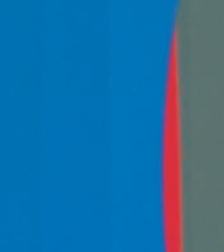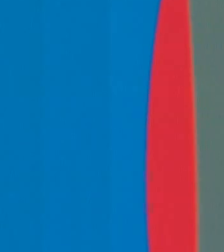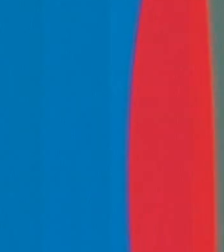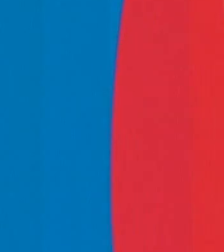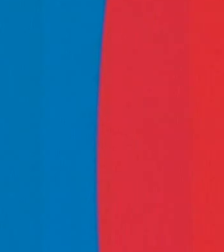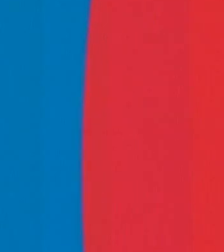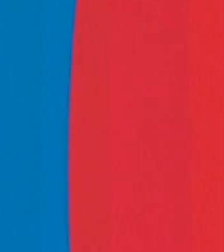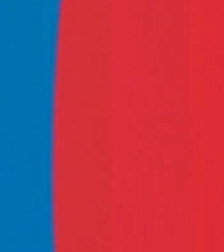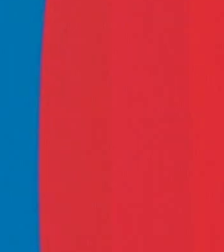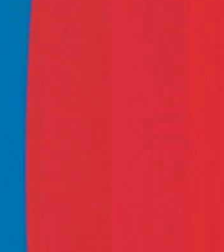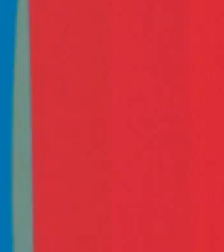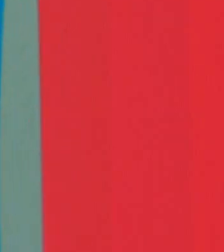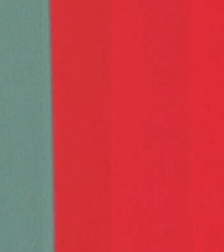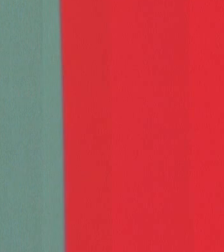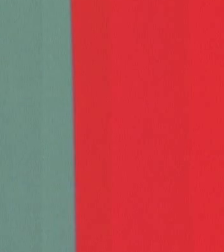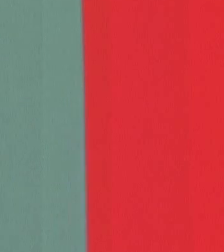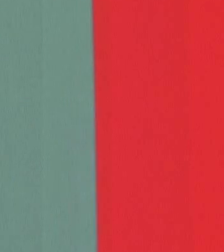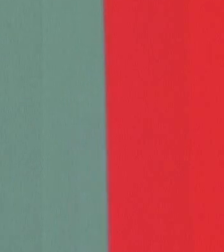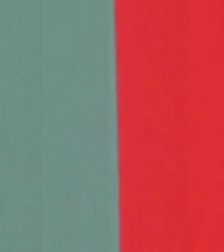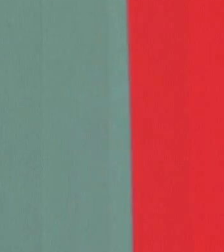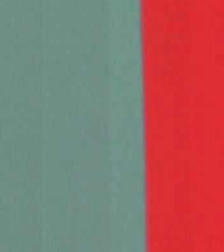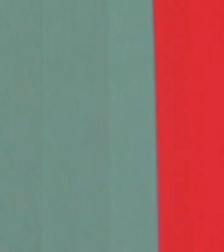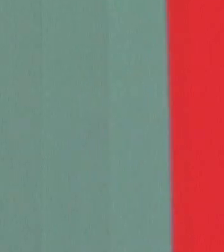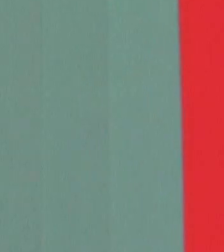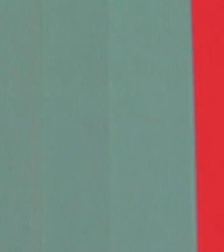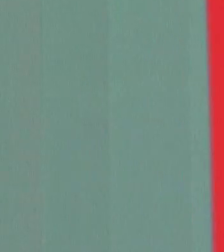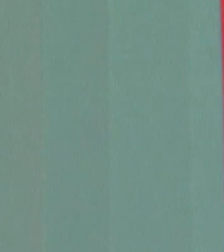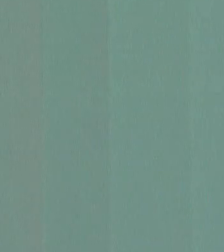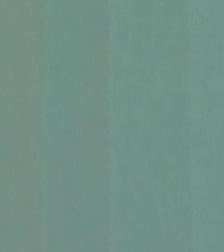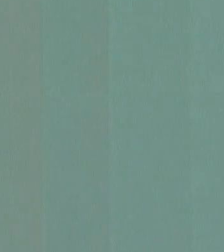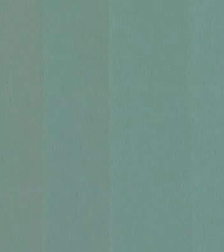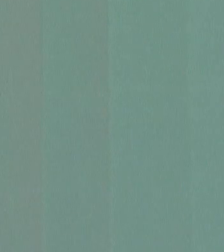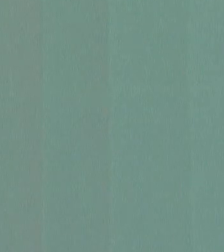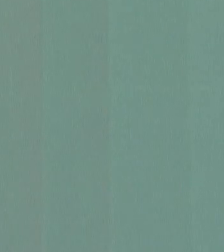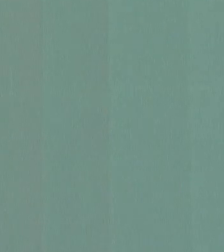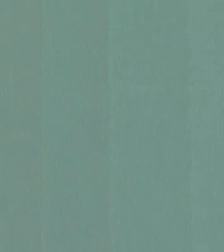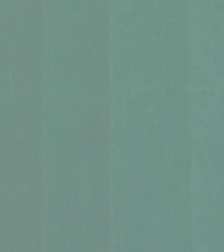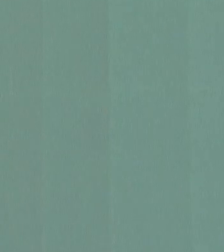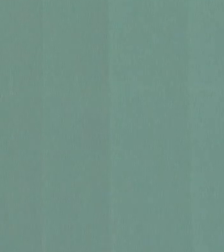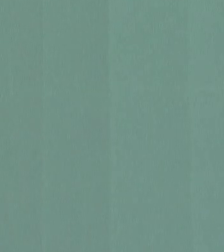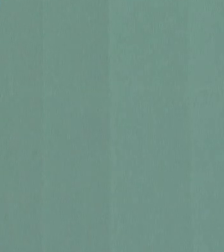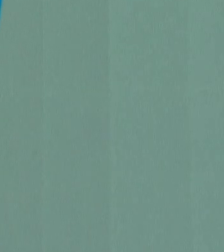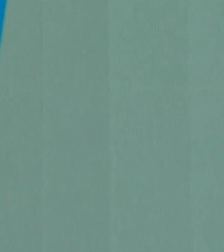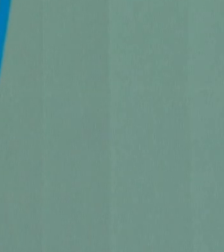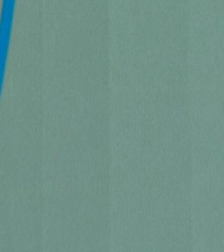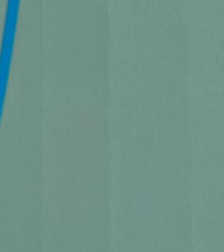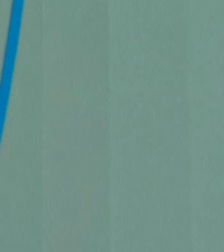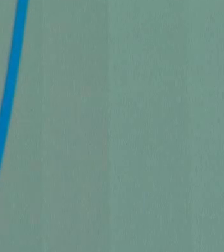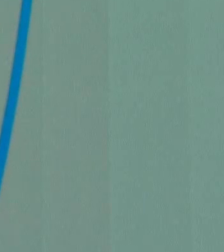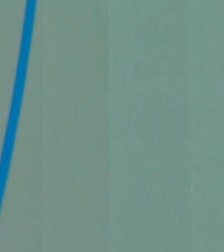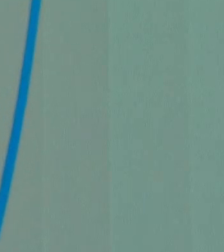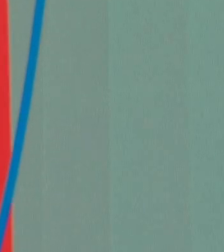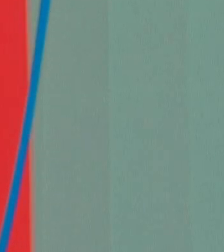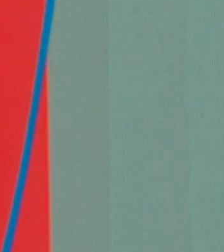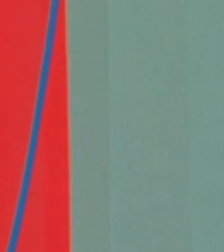2 de la tarde, 35 minutos en todo el país. Nos vamos en vivo a Chile. Visita oficial del presidente Alberto Fernández en el marco de las